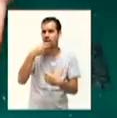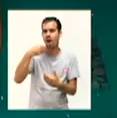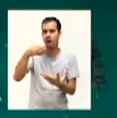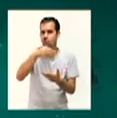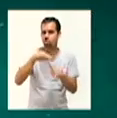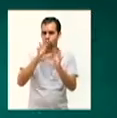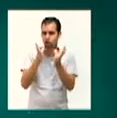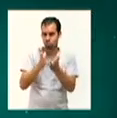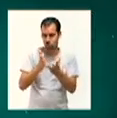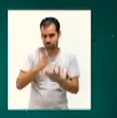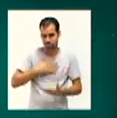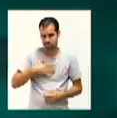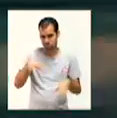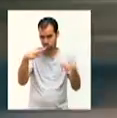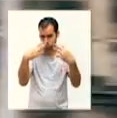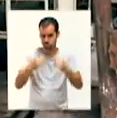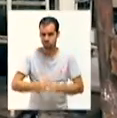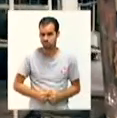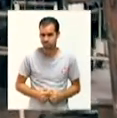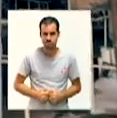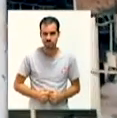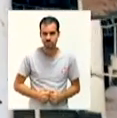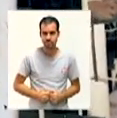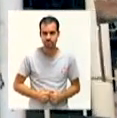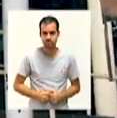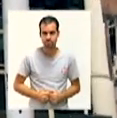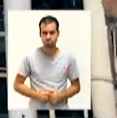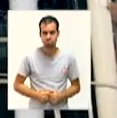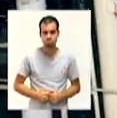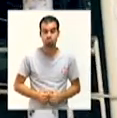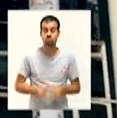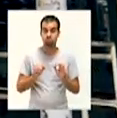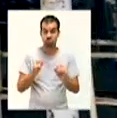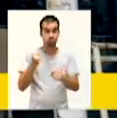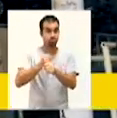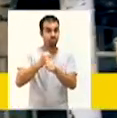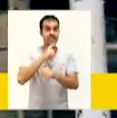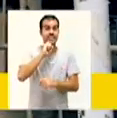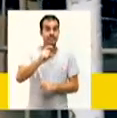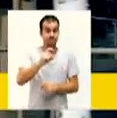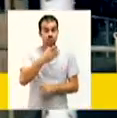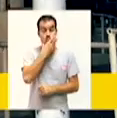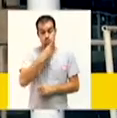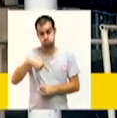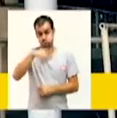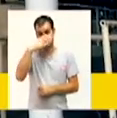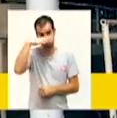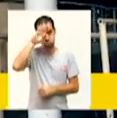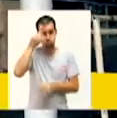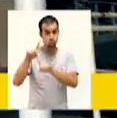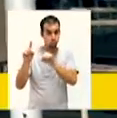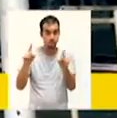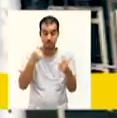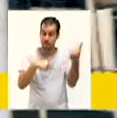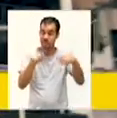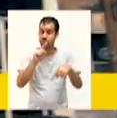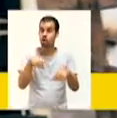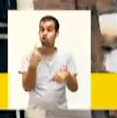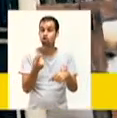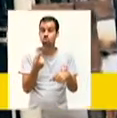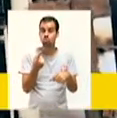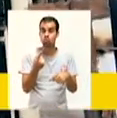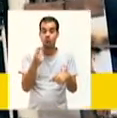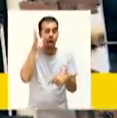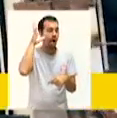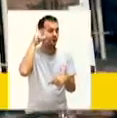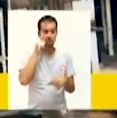en el programa Jóvenes por la Vida. Grandes retos se enfrenta hoy la juventud cubana. El principal de ellos es no ceder ni un milímetro en nuestro